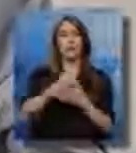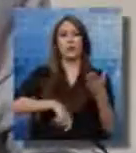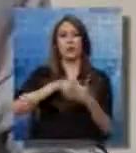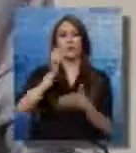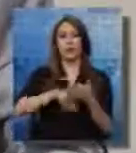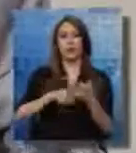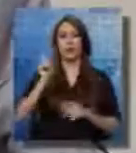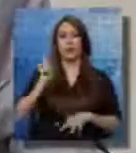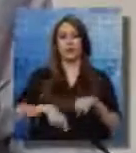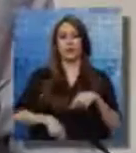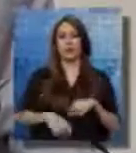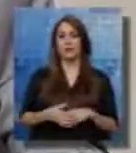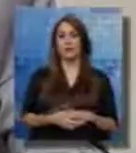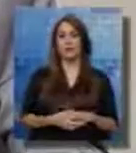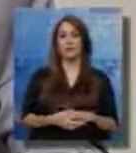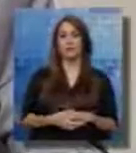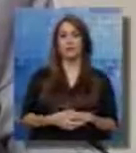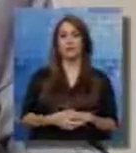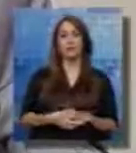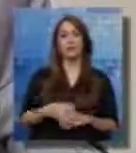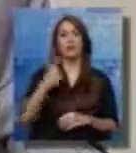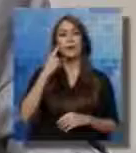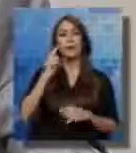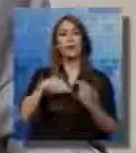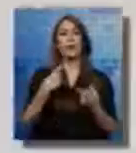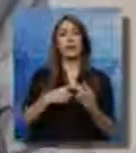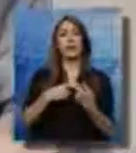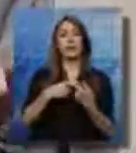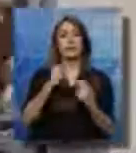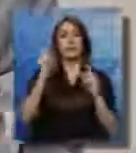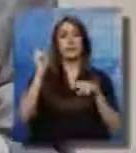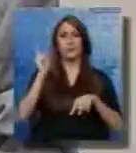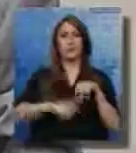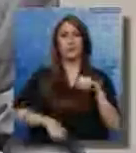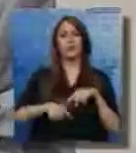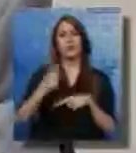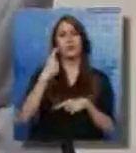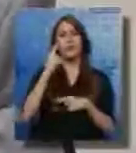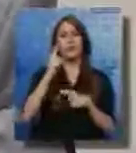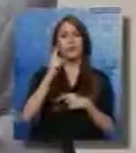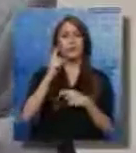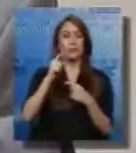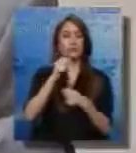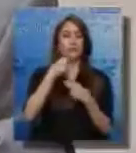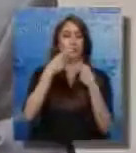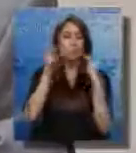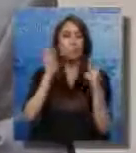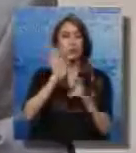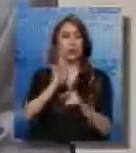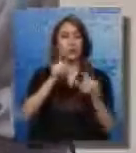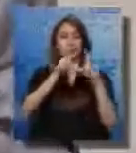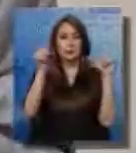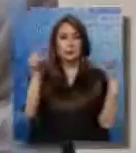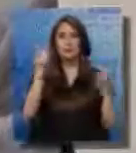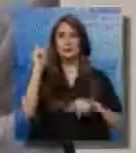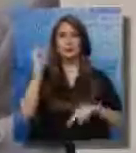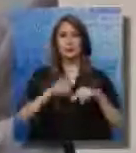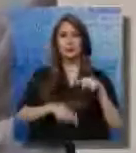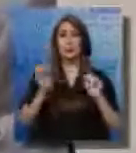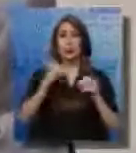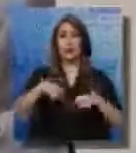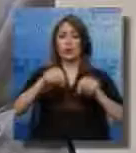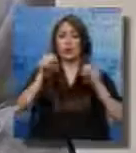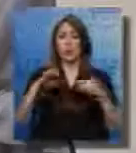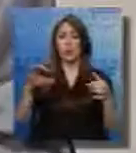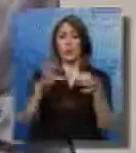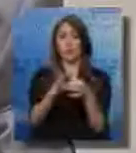sector público no hay esa acumulación de riqueza, por tanto, el carácter del contrato colectivo o del convenio colectivo